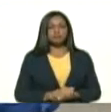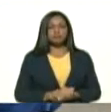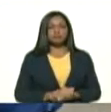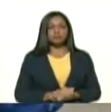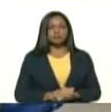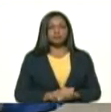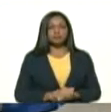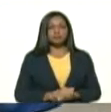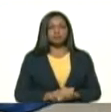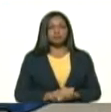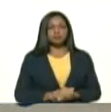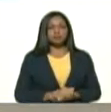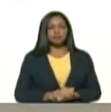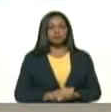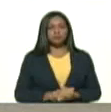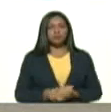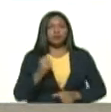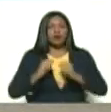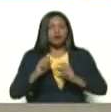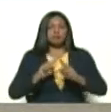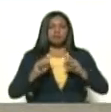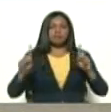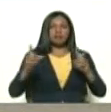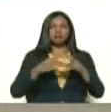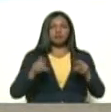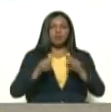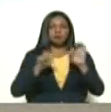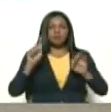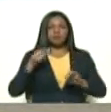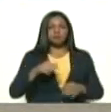Esto es una carrera de distancia, esto es un maratón